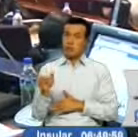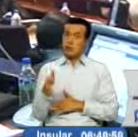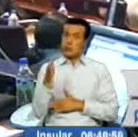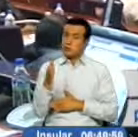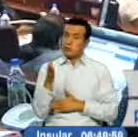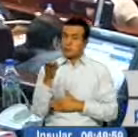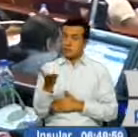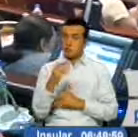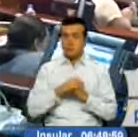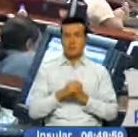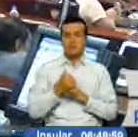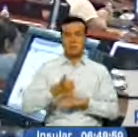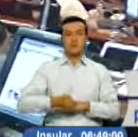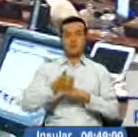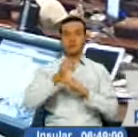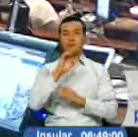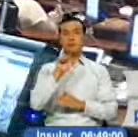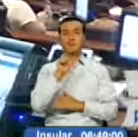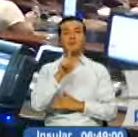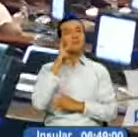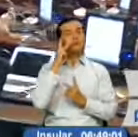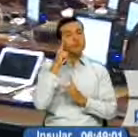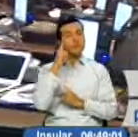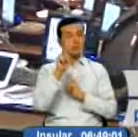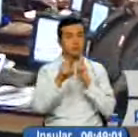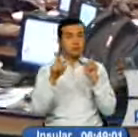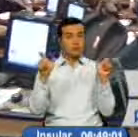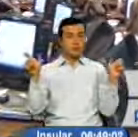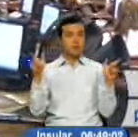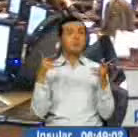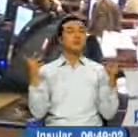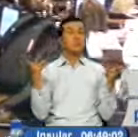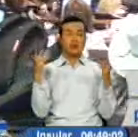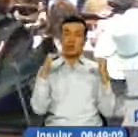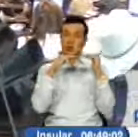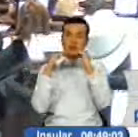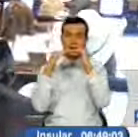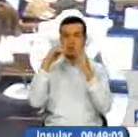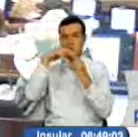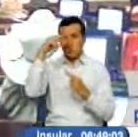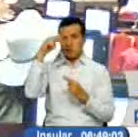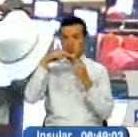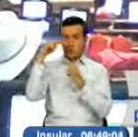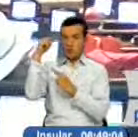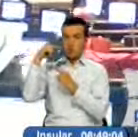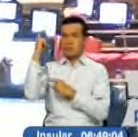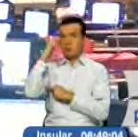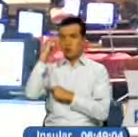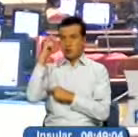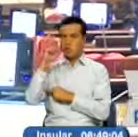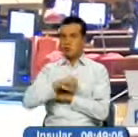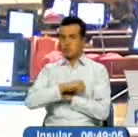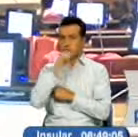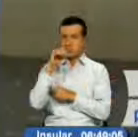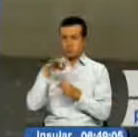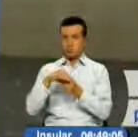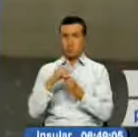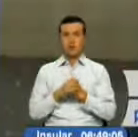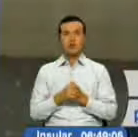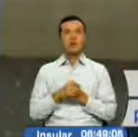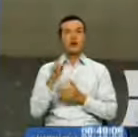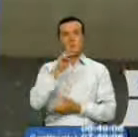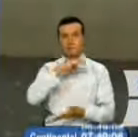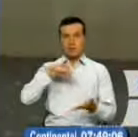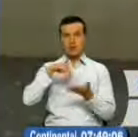opciones. En la selección de autoridades del CAL deberá pesar para algunos parlamentarios la equidad regional y territorial considerando los resultados electorales.